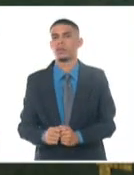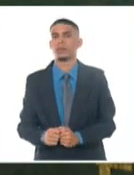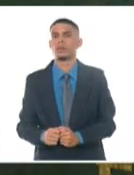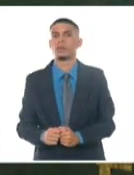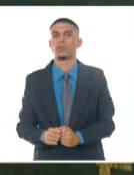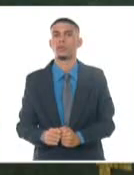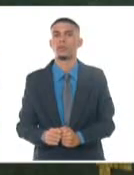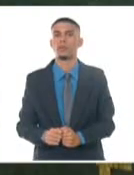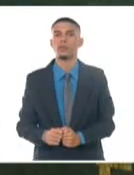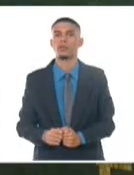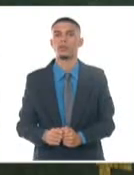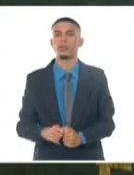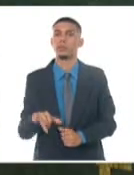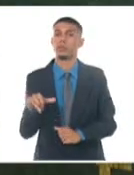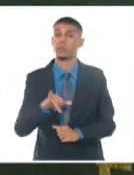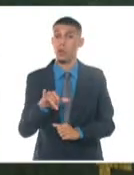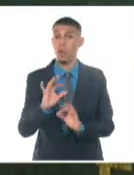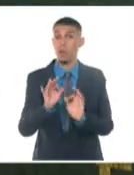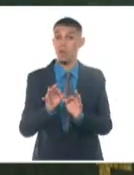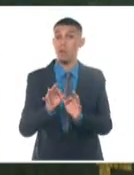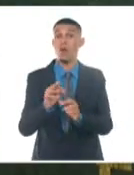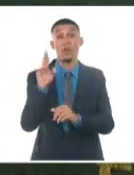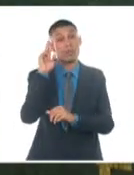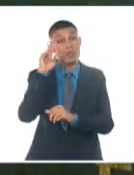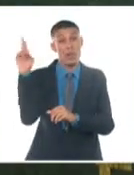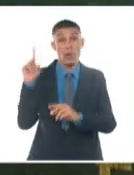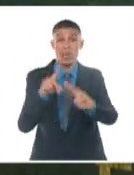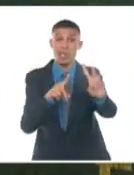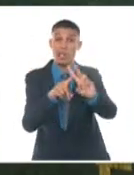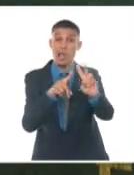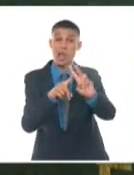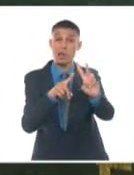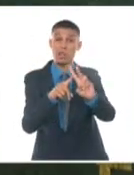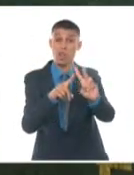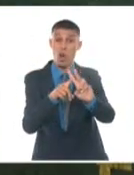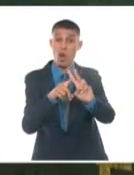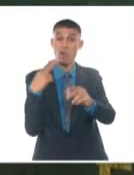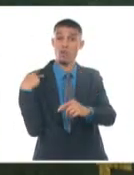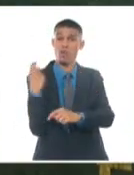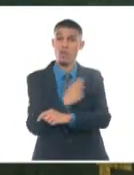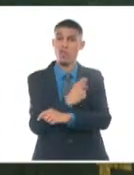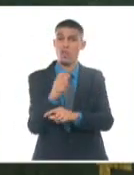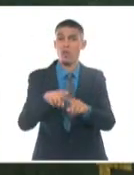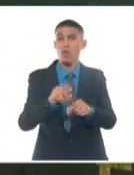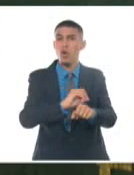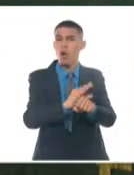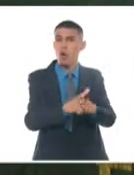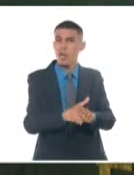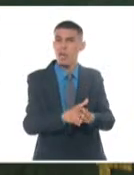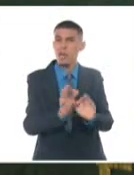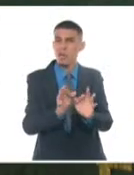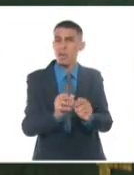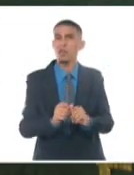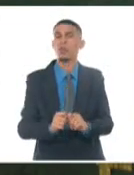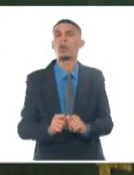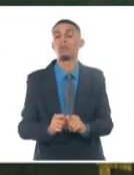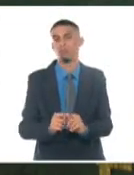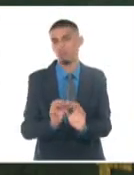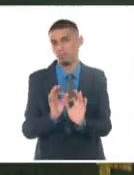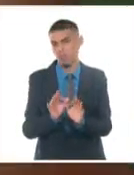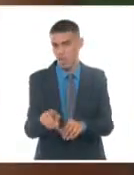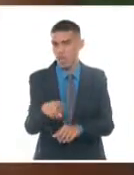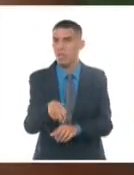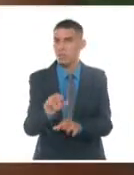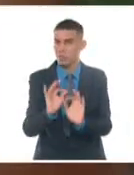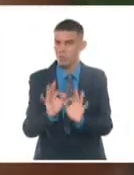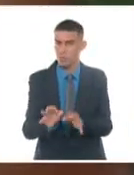como teleprofesores, que era otro medio también, a enfocarnos en algo de lenguaje de web, la